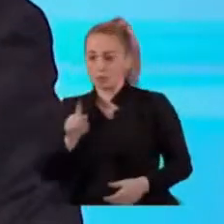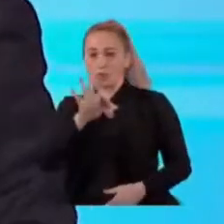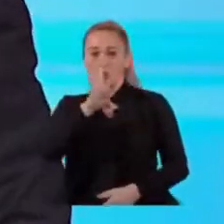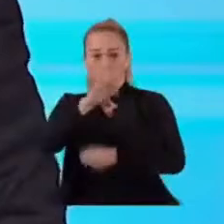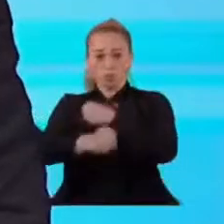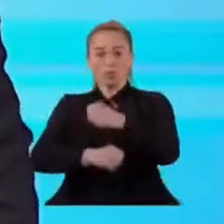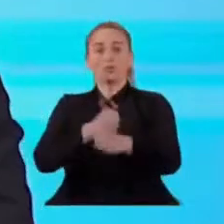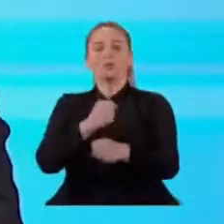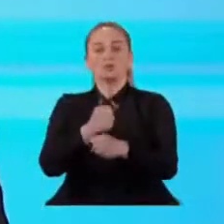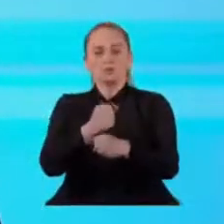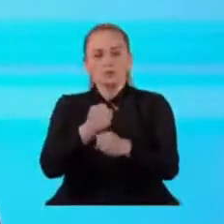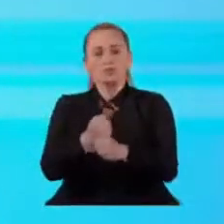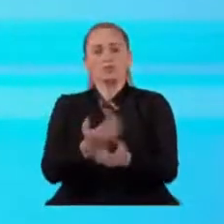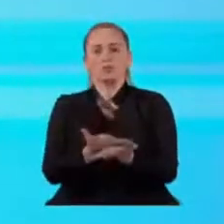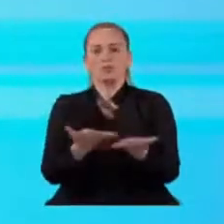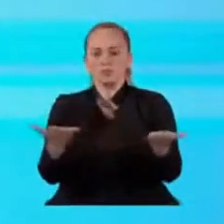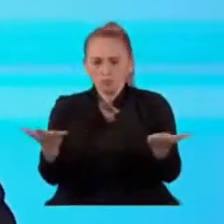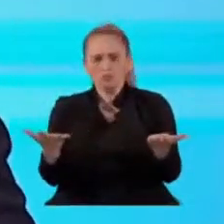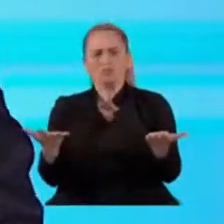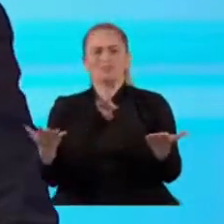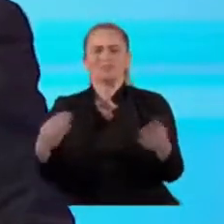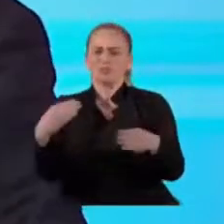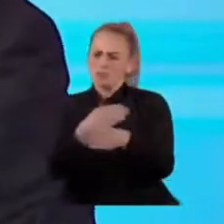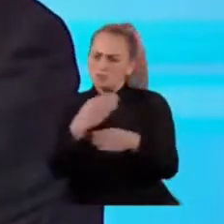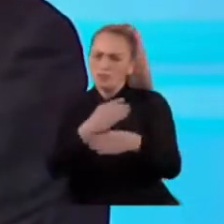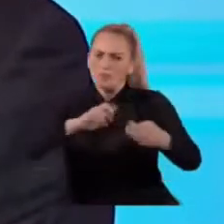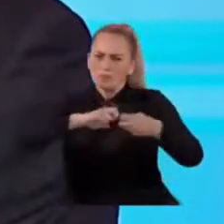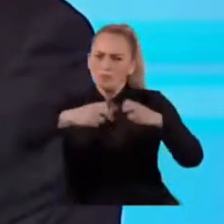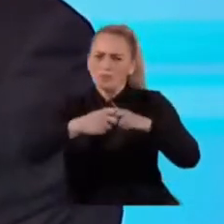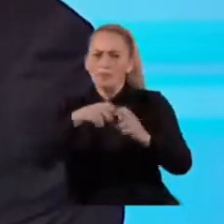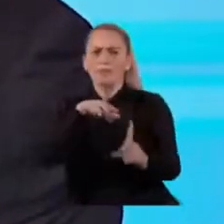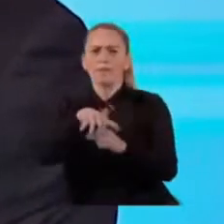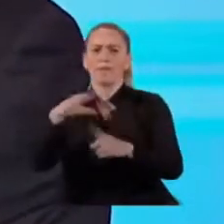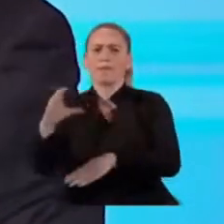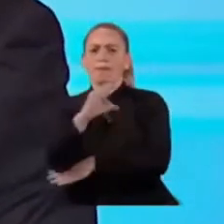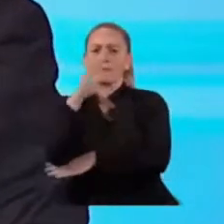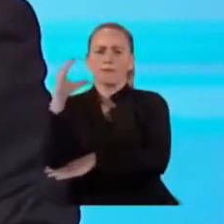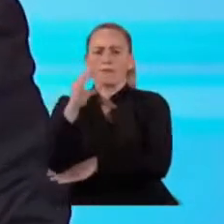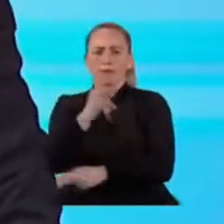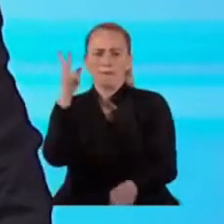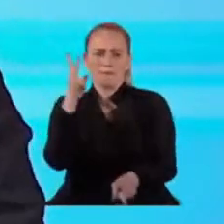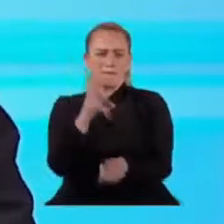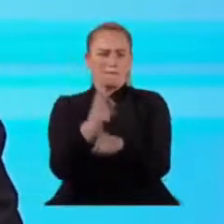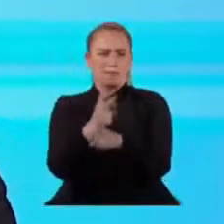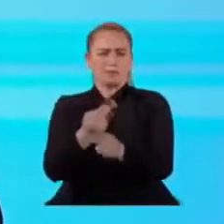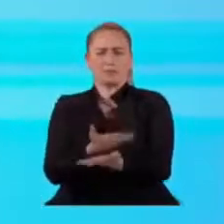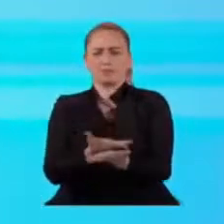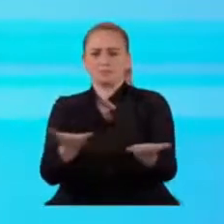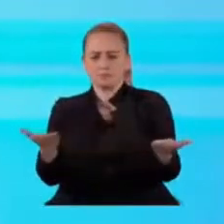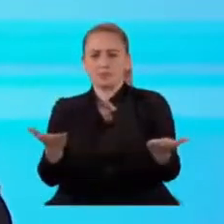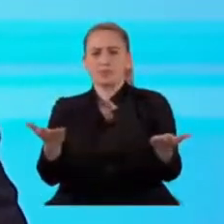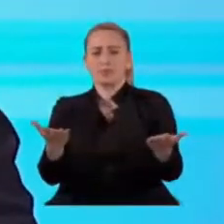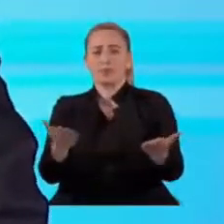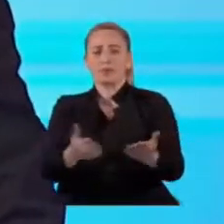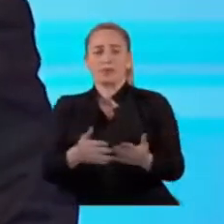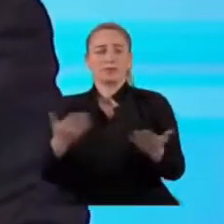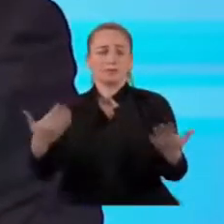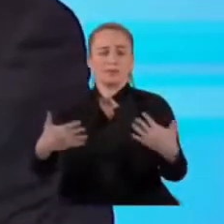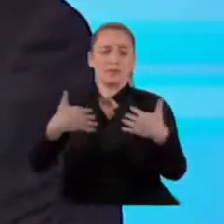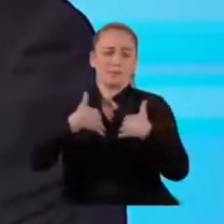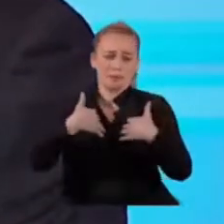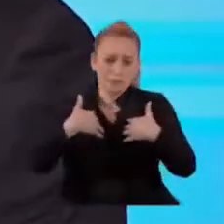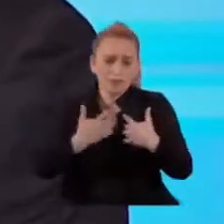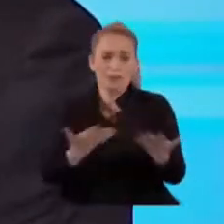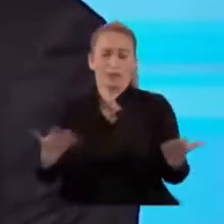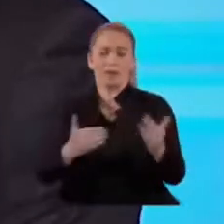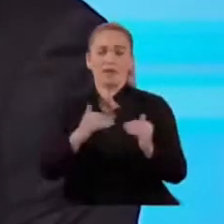4 años, muchas nubes han pasado sobre esta nación, las de la violencia, las de los ataques, las